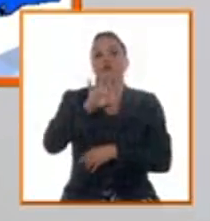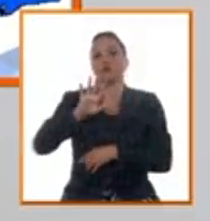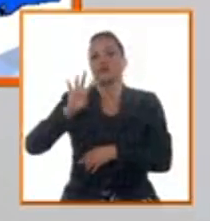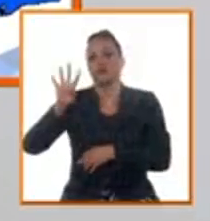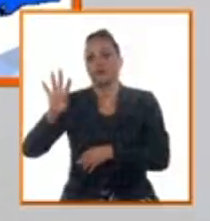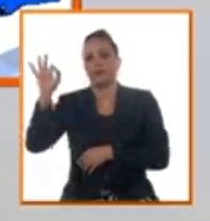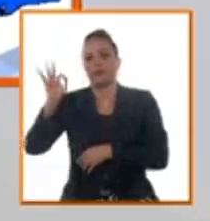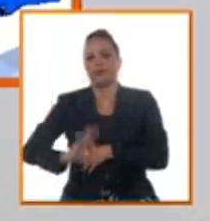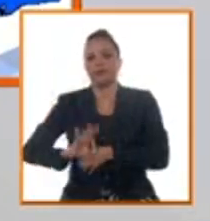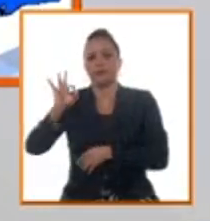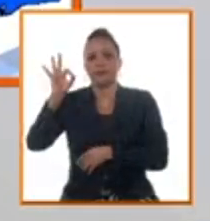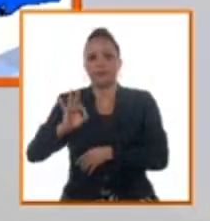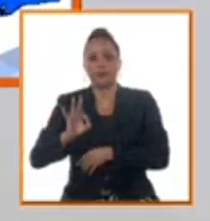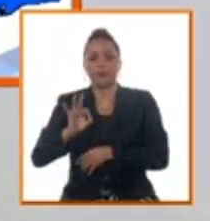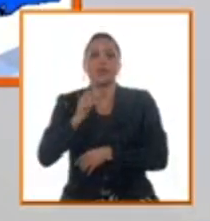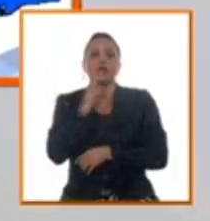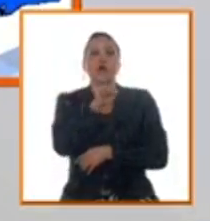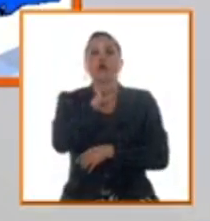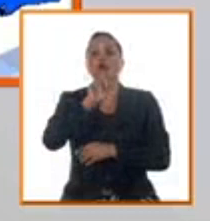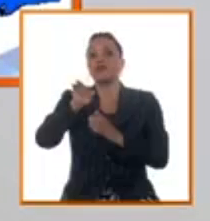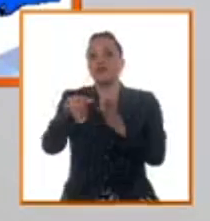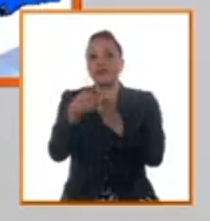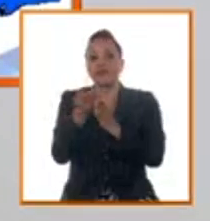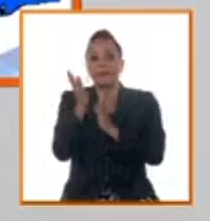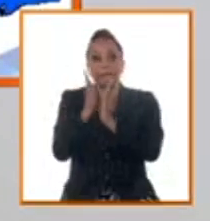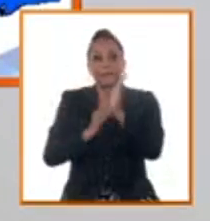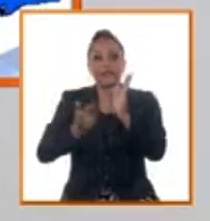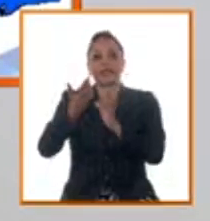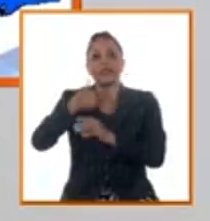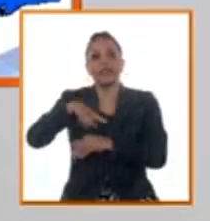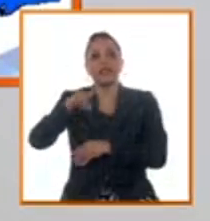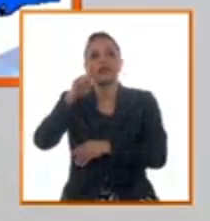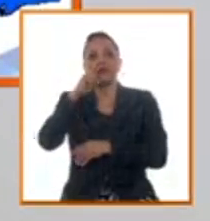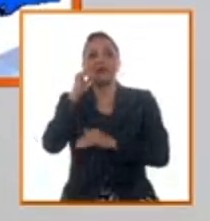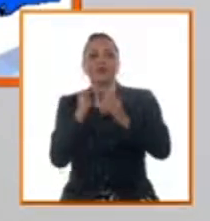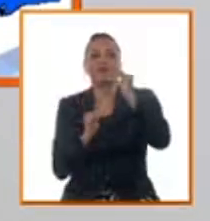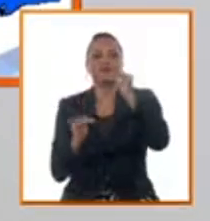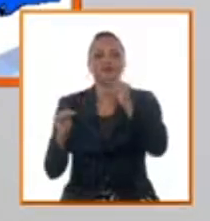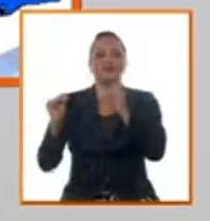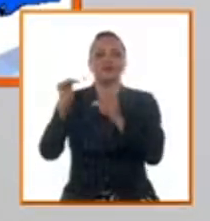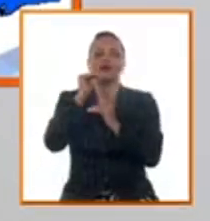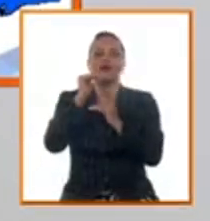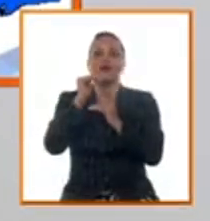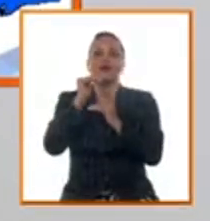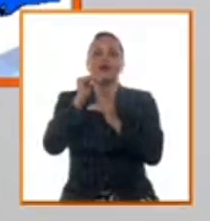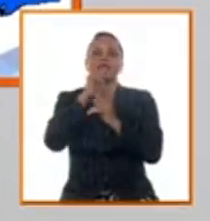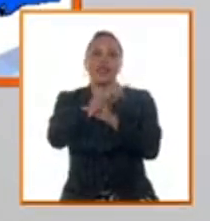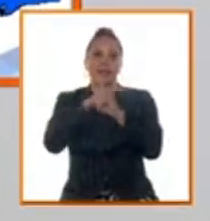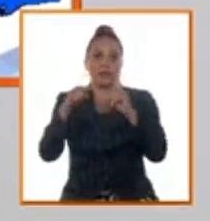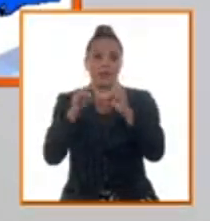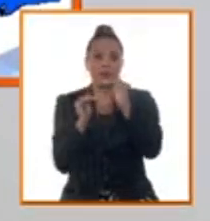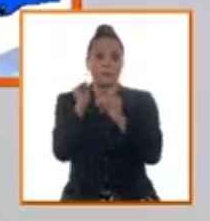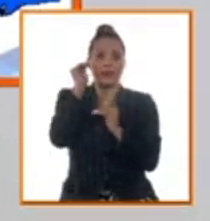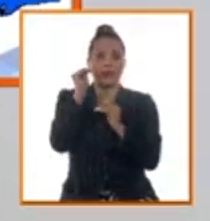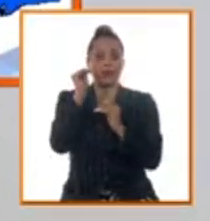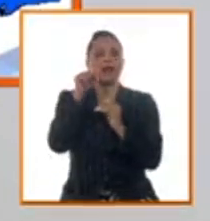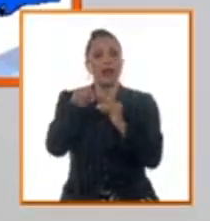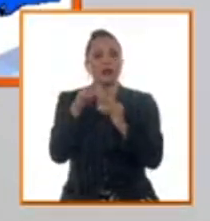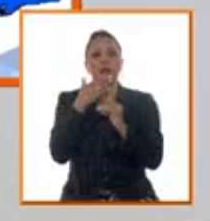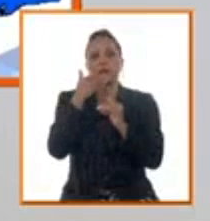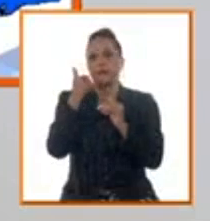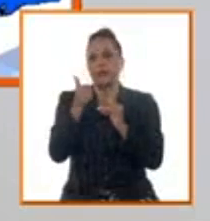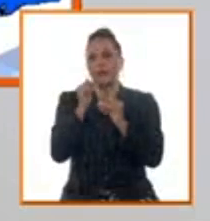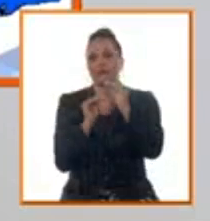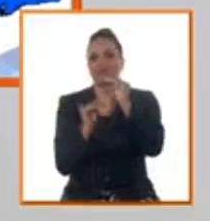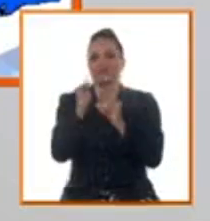O sea, que en solo 11 días del mes de junio se ha rebasado la media histórica para todo el mes y se alcanzan valores